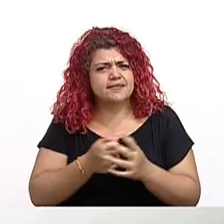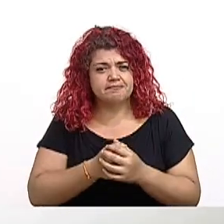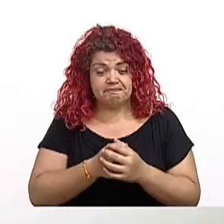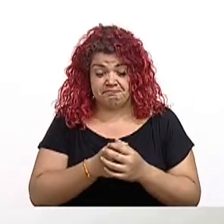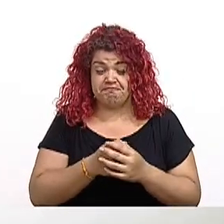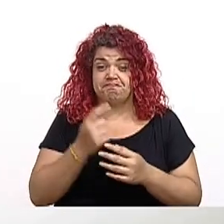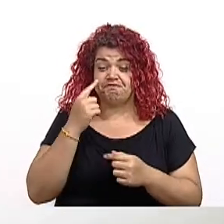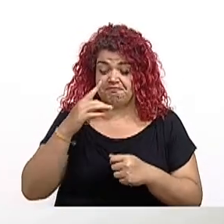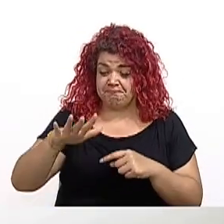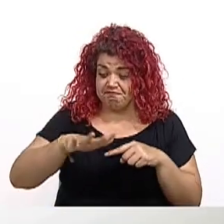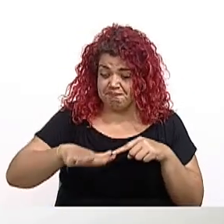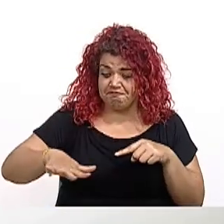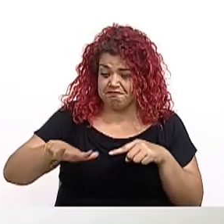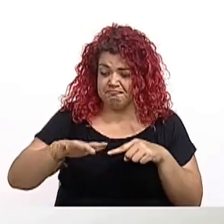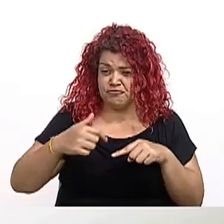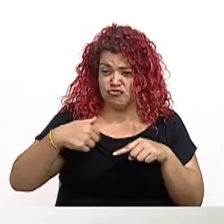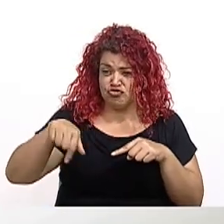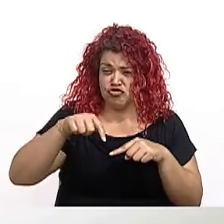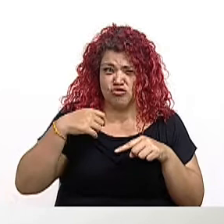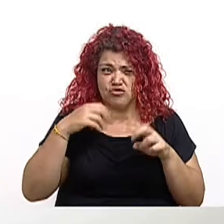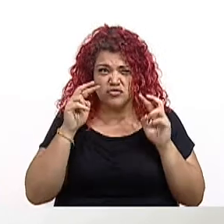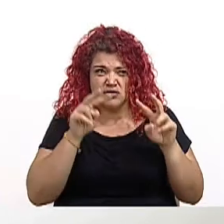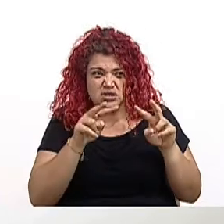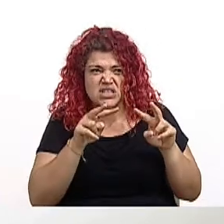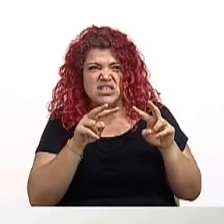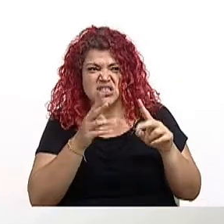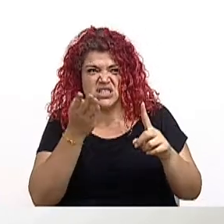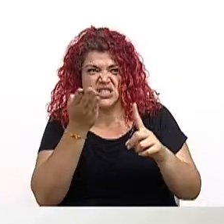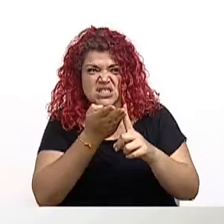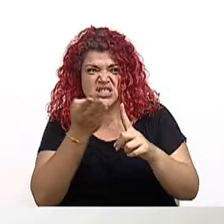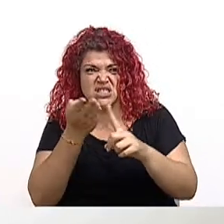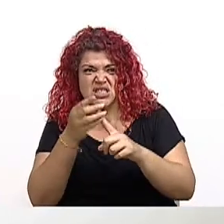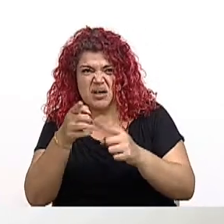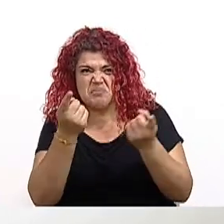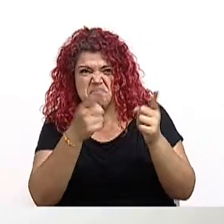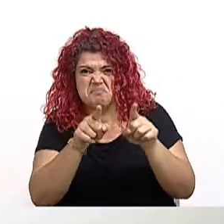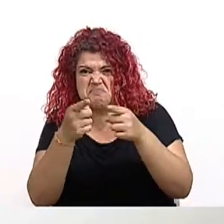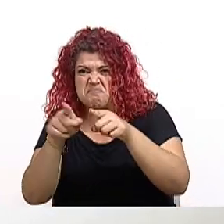Básicamente tenemos que considerar los impactos actuales y futuros del cambio climático.